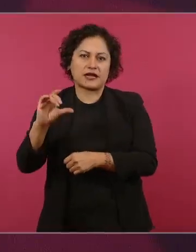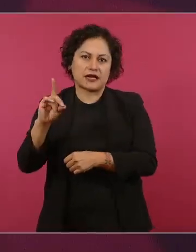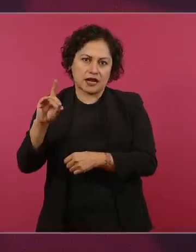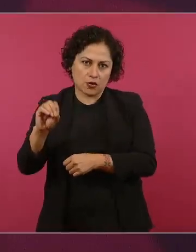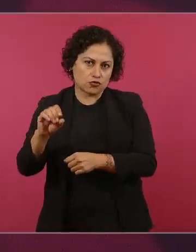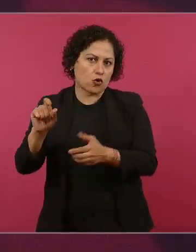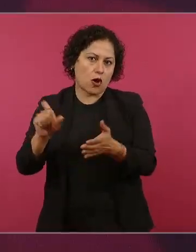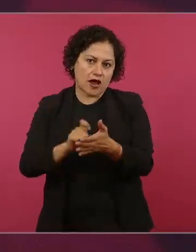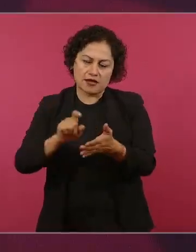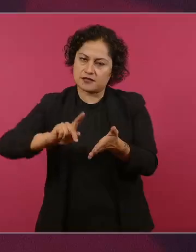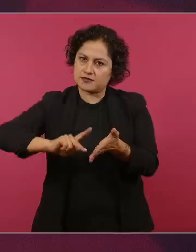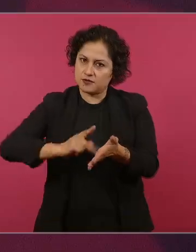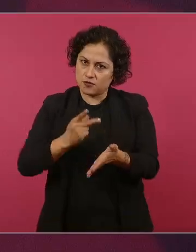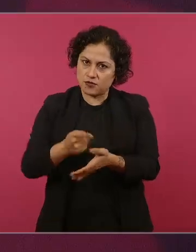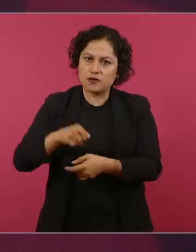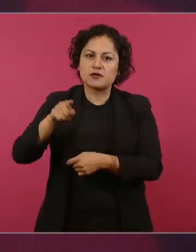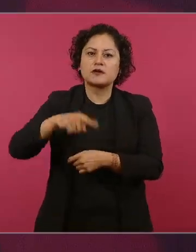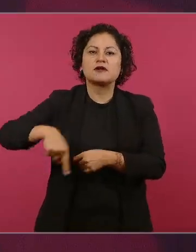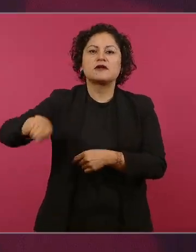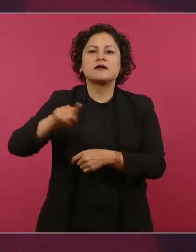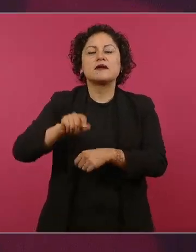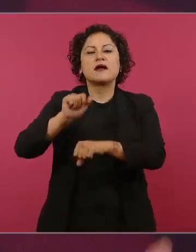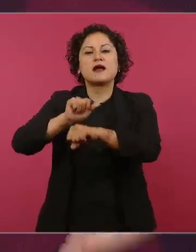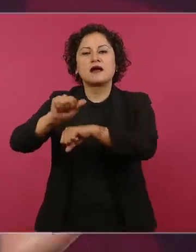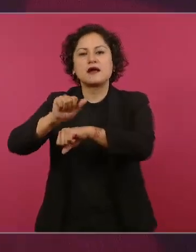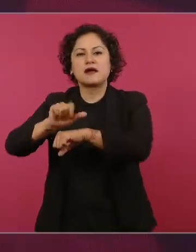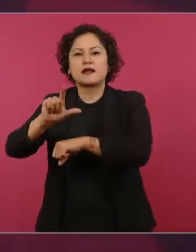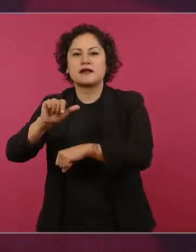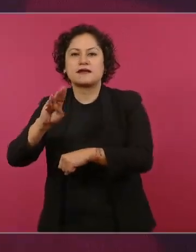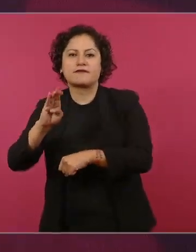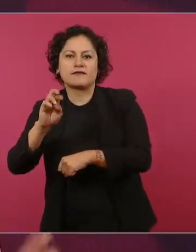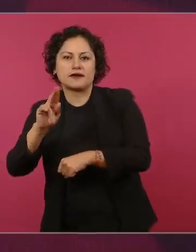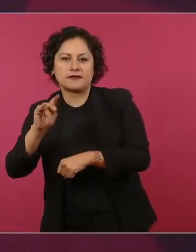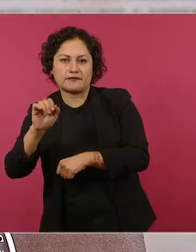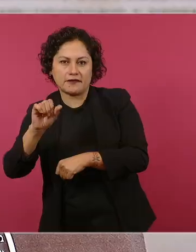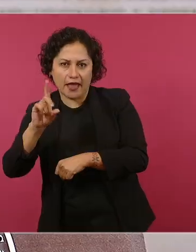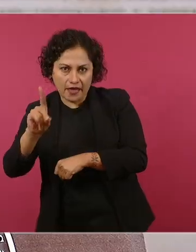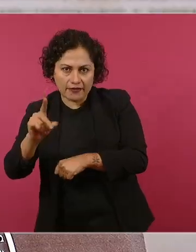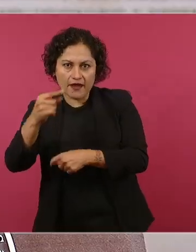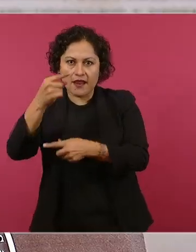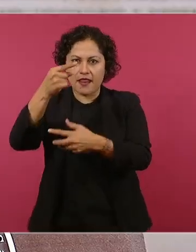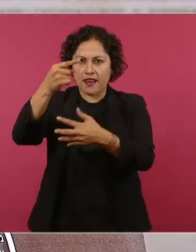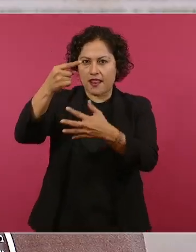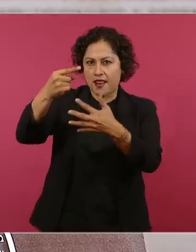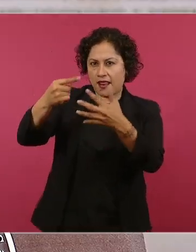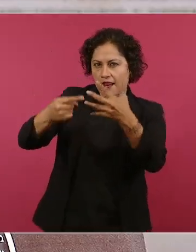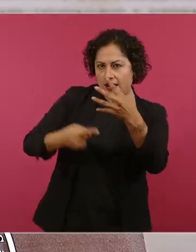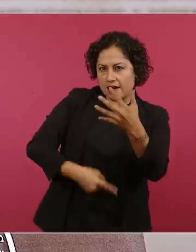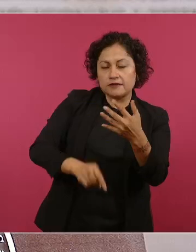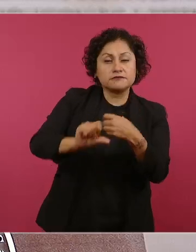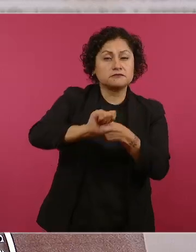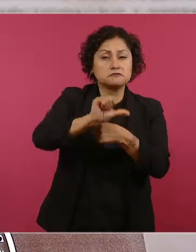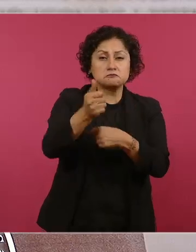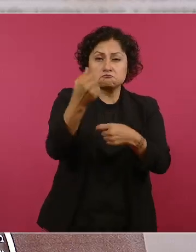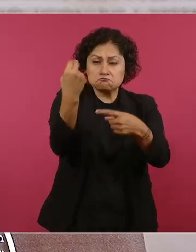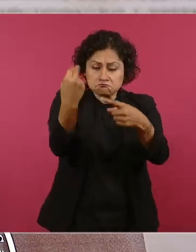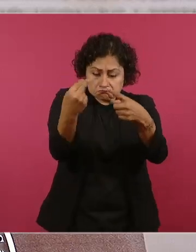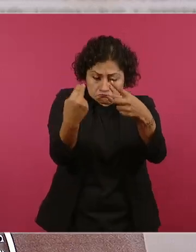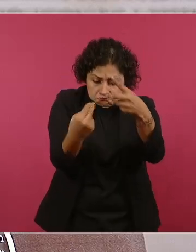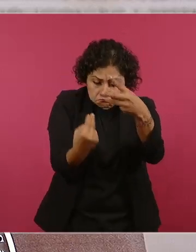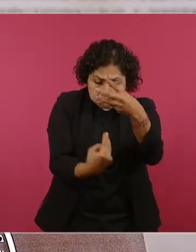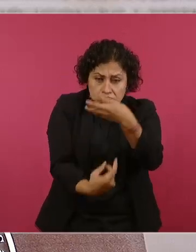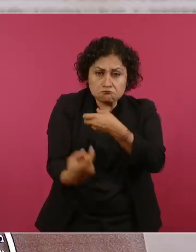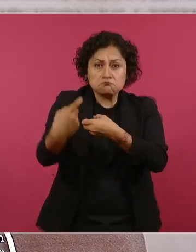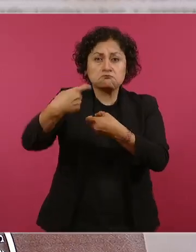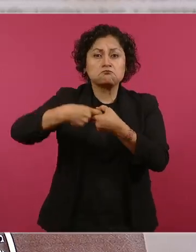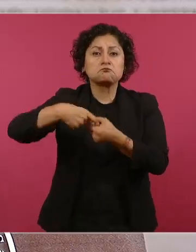de la Fundación para la Libertad en Argentina, entre otras cuentas que sirven para inflar tendencias contra el presidente Andrés